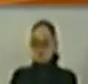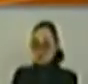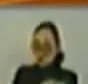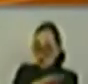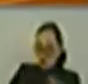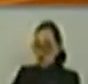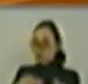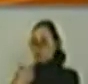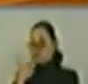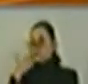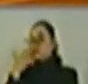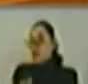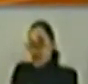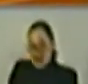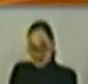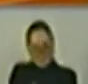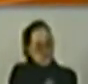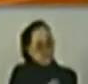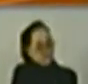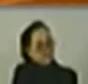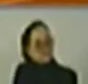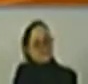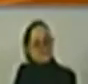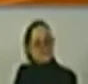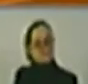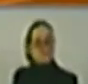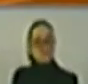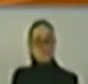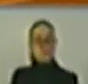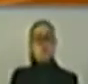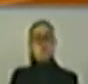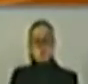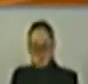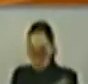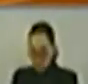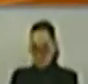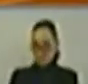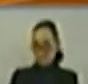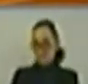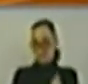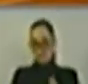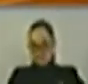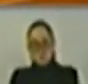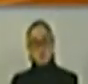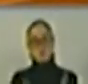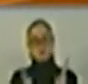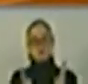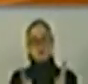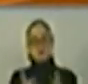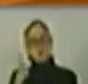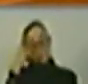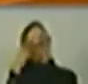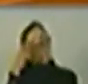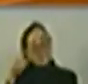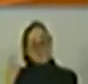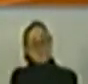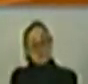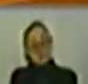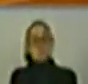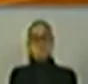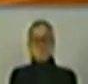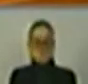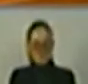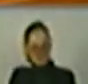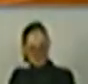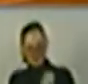voluntades entre atletas y autoridades, se le dará un impulso al deporte en México, además de lograr que sea